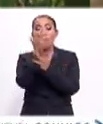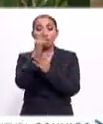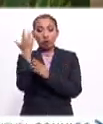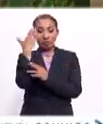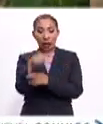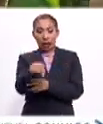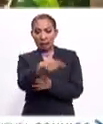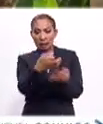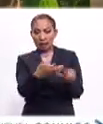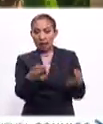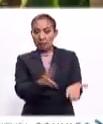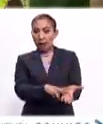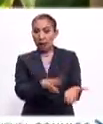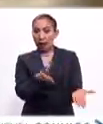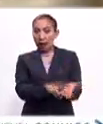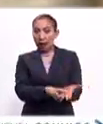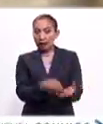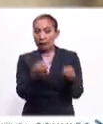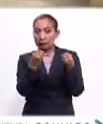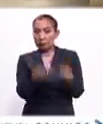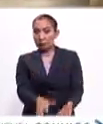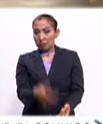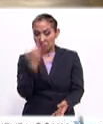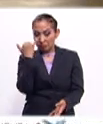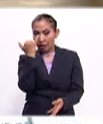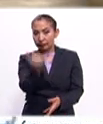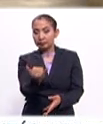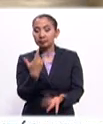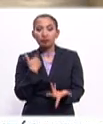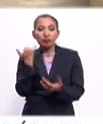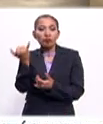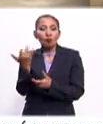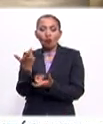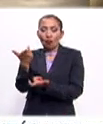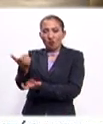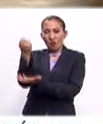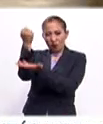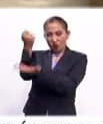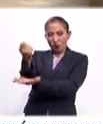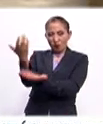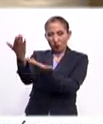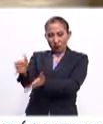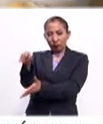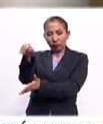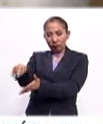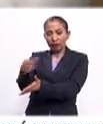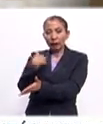rebasarlos porque sabe que es perder, diríamos, es como alguien que tiene un capital